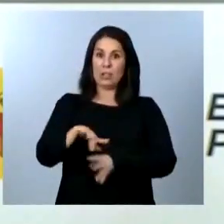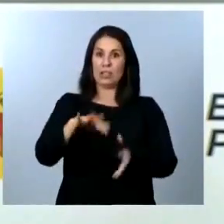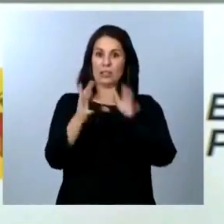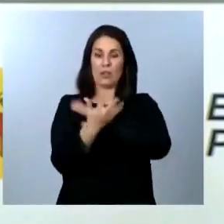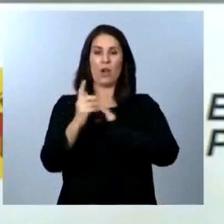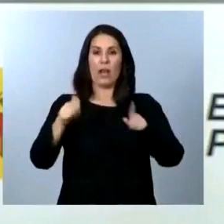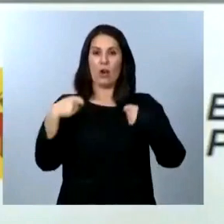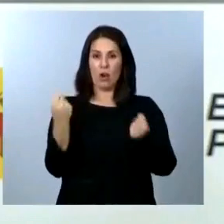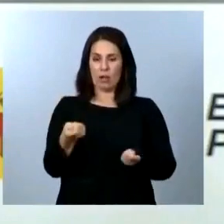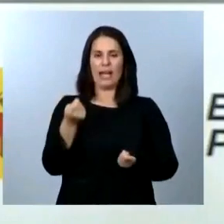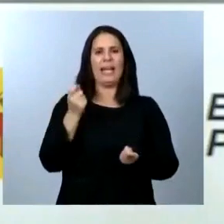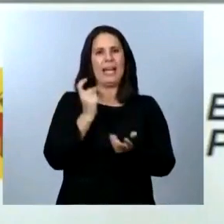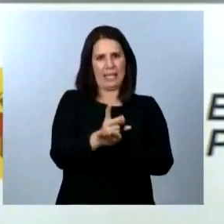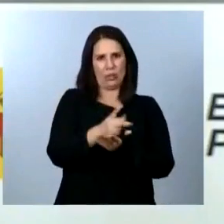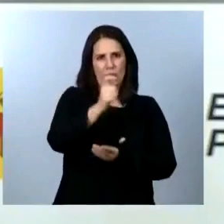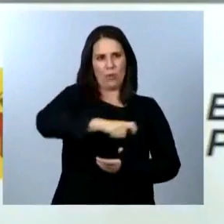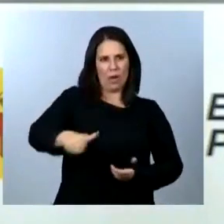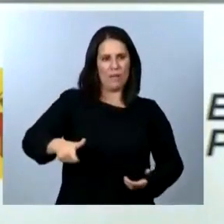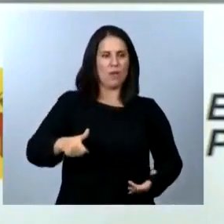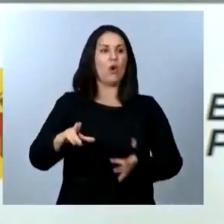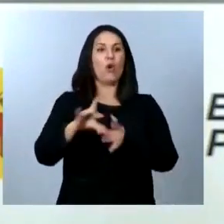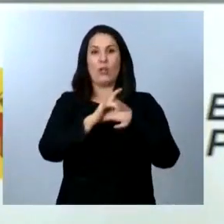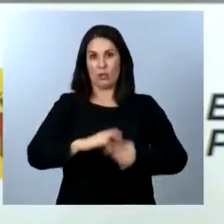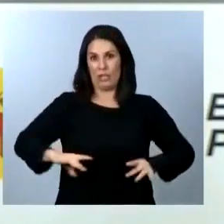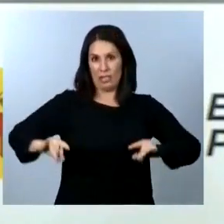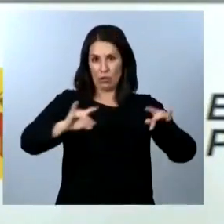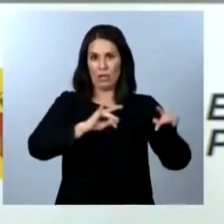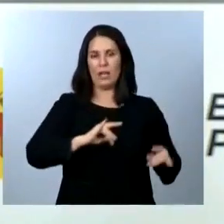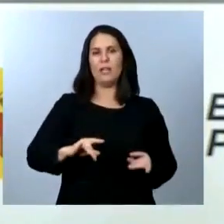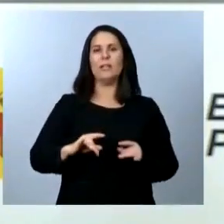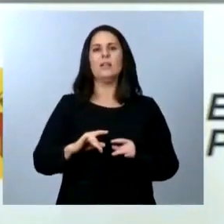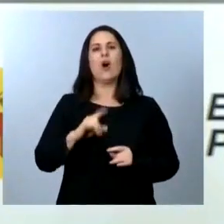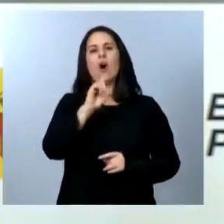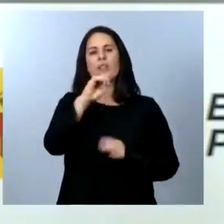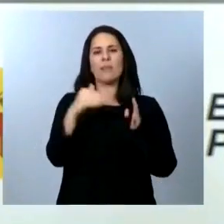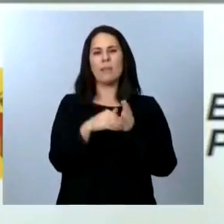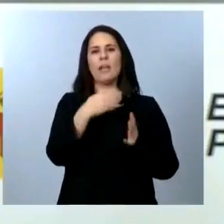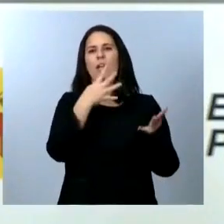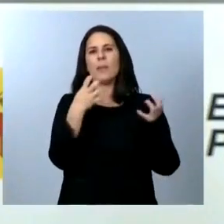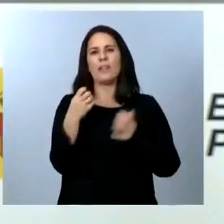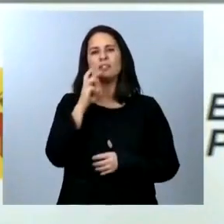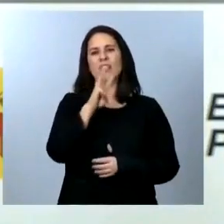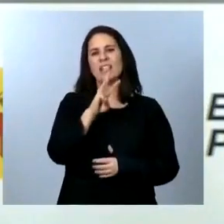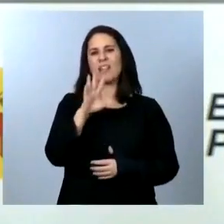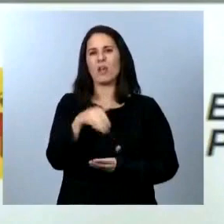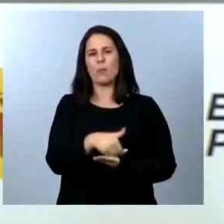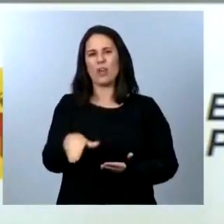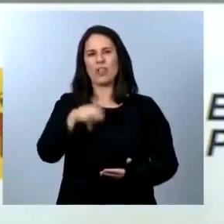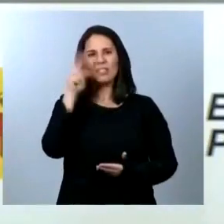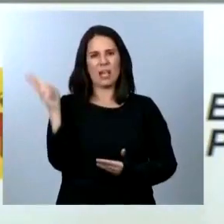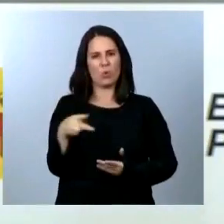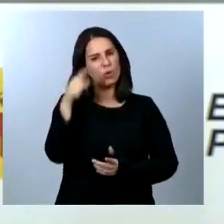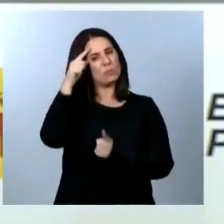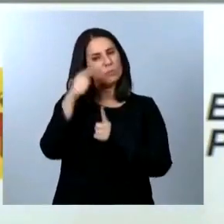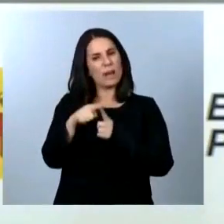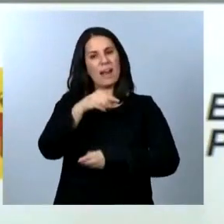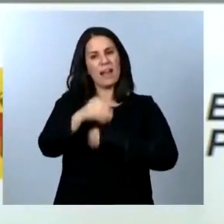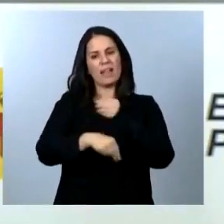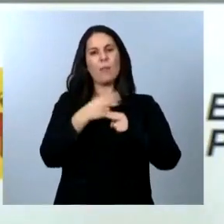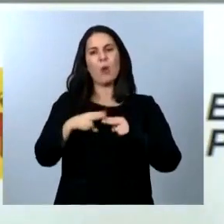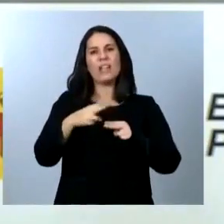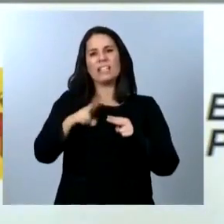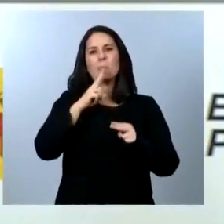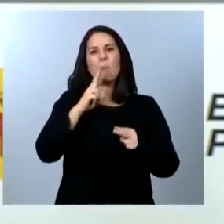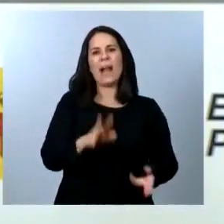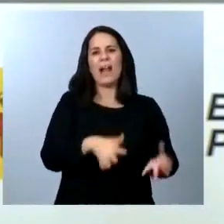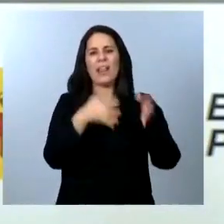decir, la cohesión territorial, contará con 11.935 millones de euros para ejecutar políticas verdes, que nos van a ayudar